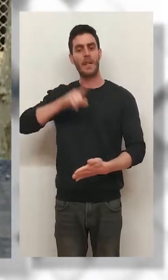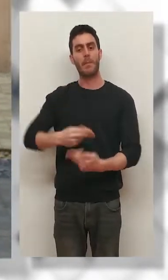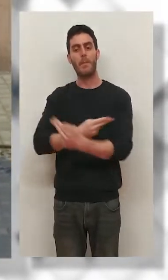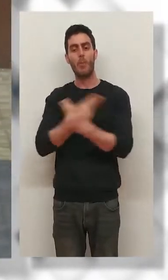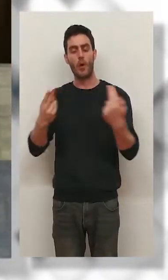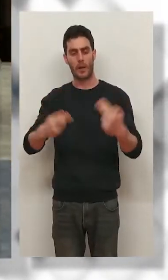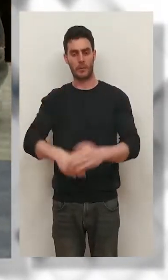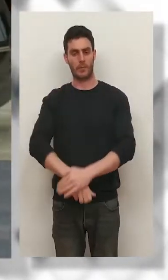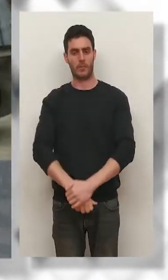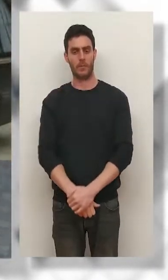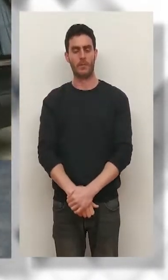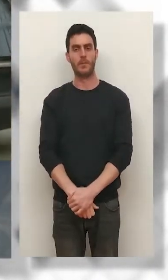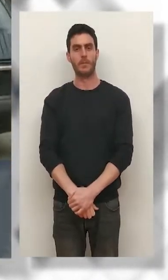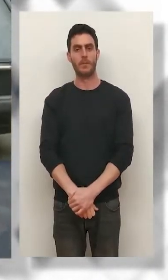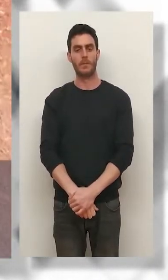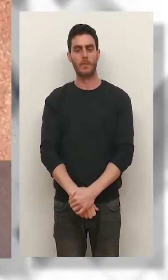popular.